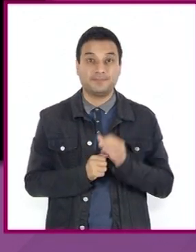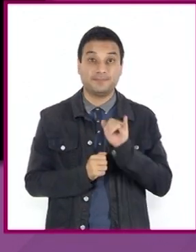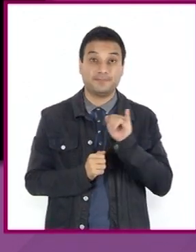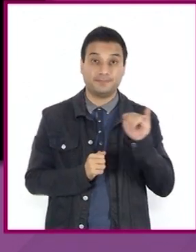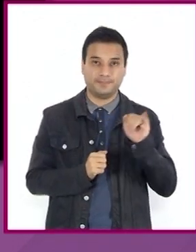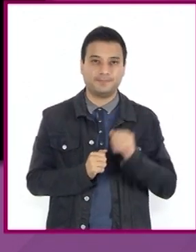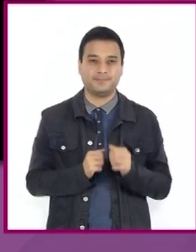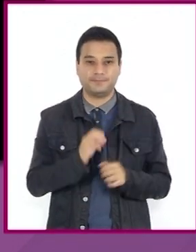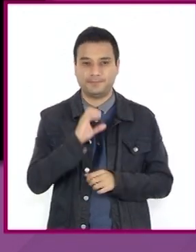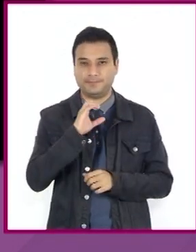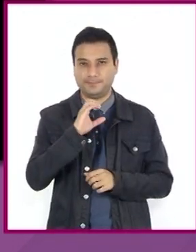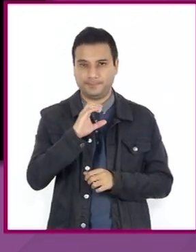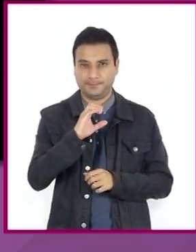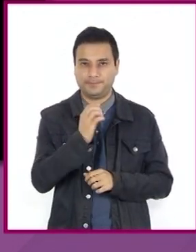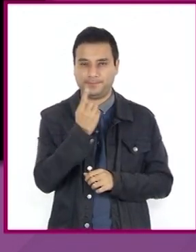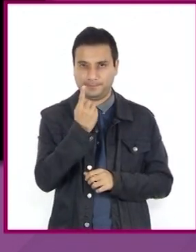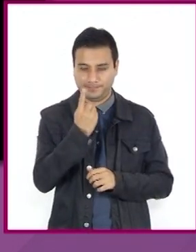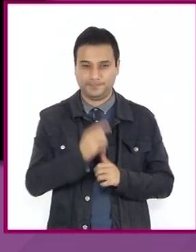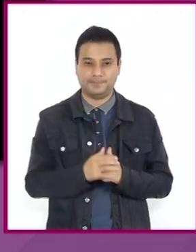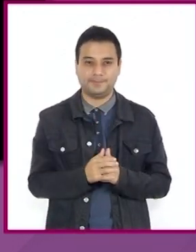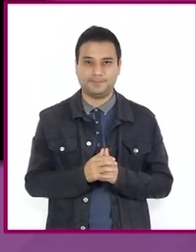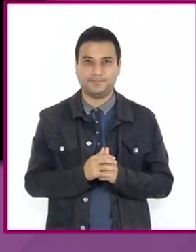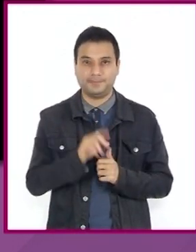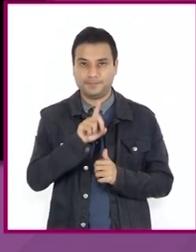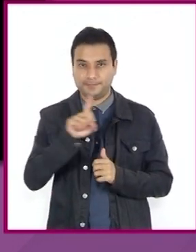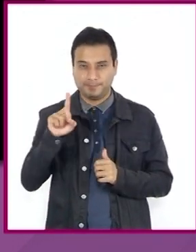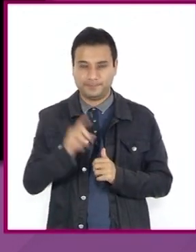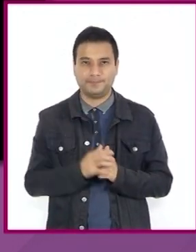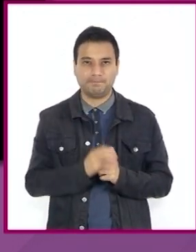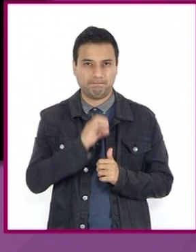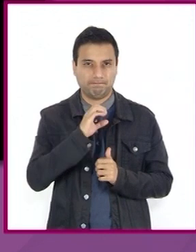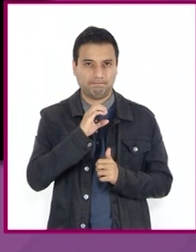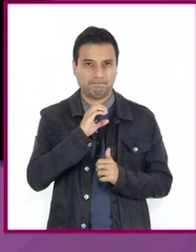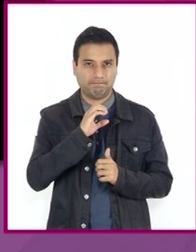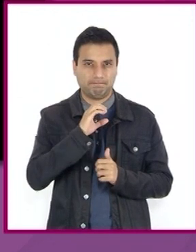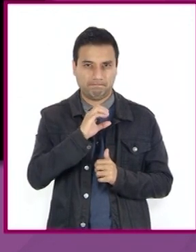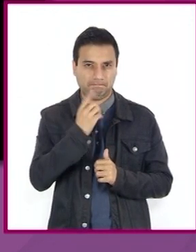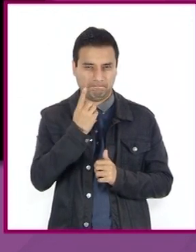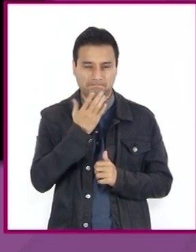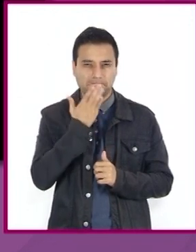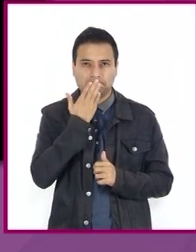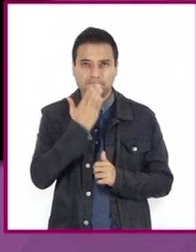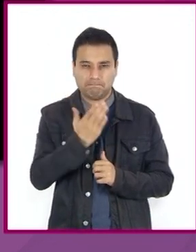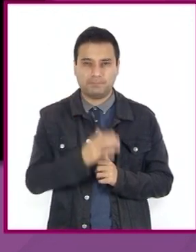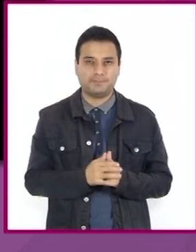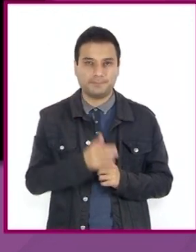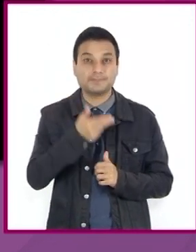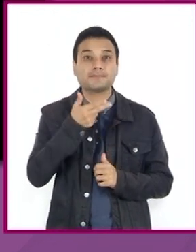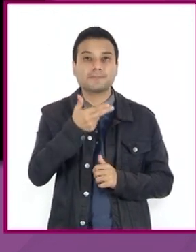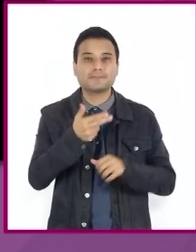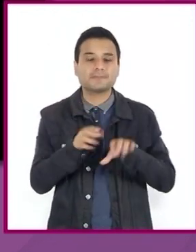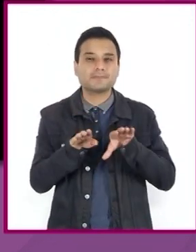un carbono, del lado derecho un carbono en la fórmula, no hay problema. Vamos con el hidrógeno. Del lado izquierdo tenemos